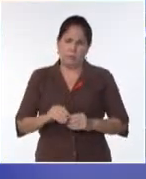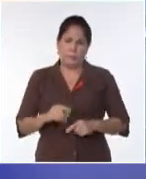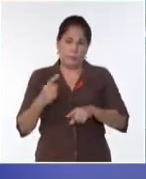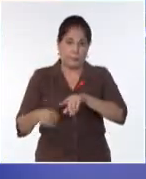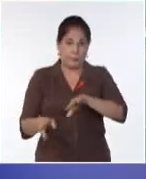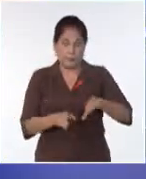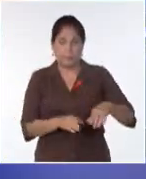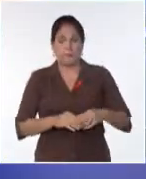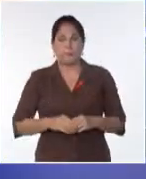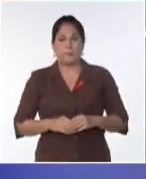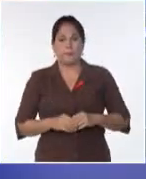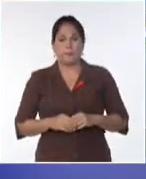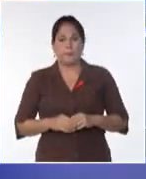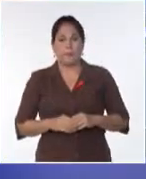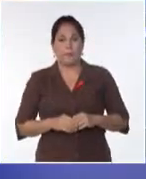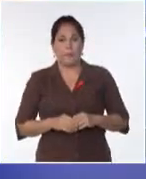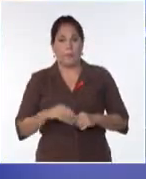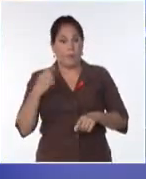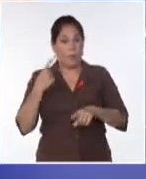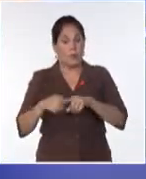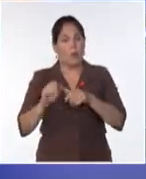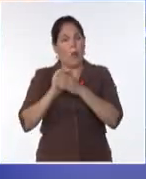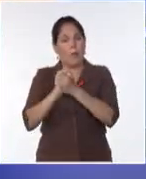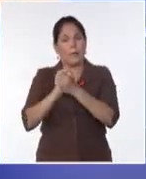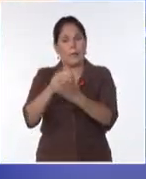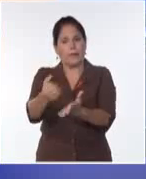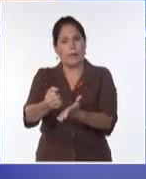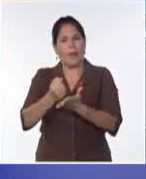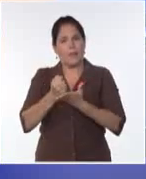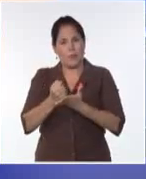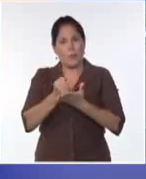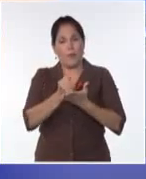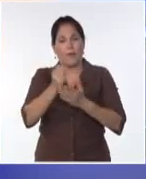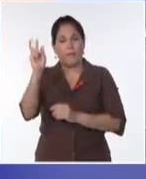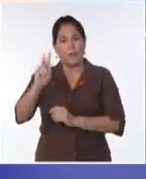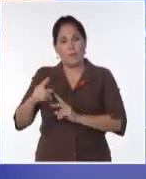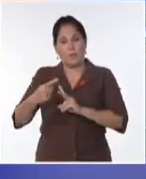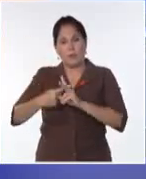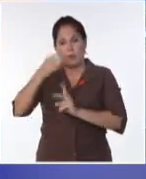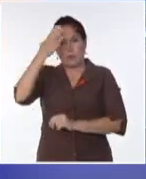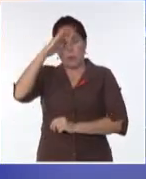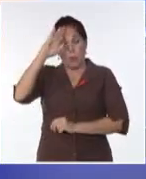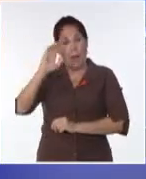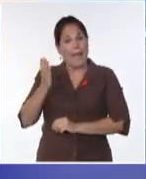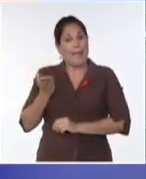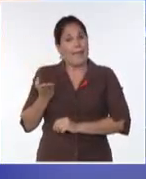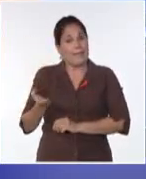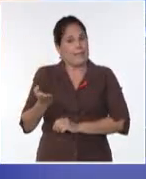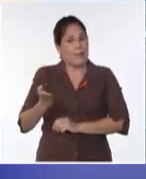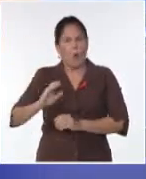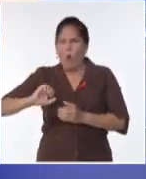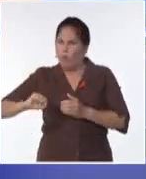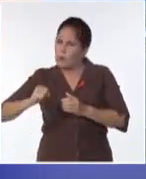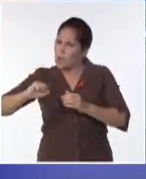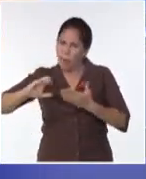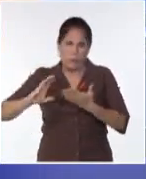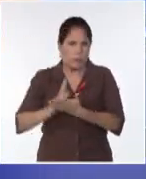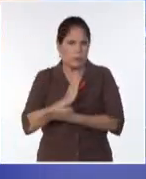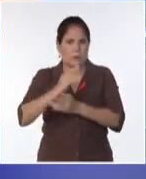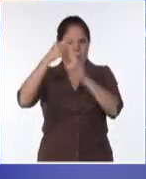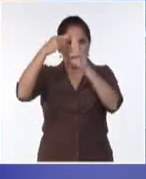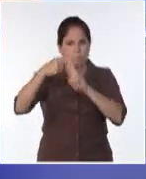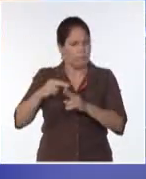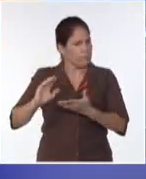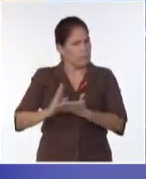A la par, el Movimiento Nacional de Amistad y Solidaridad Mutua Venezuela-Cuba exigió la exclusión de la nación antillana del espurio